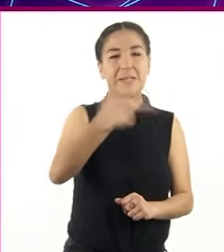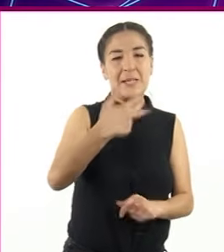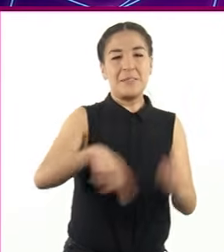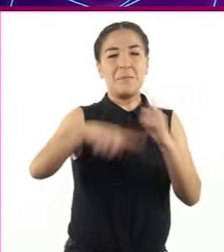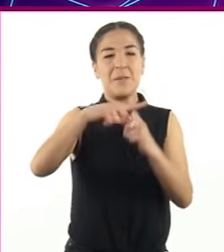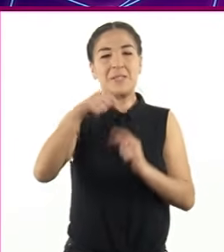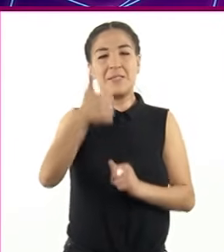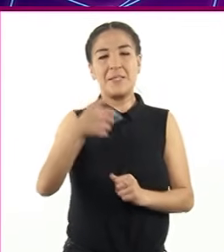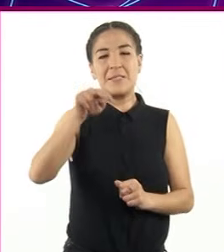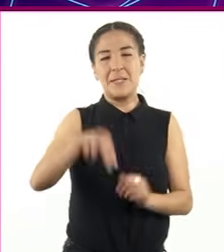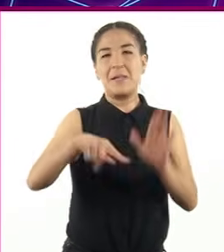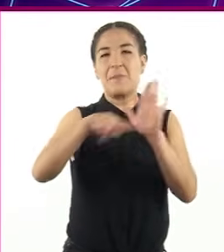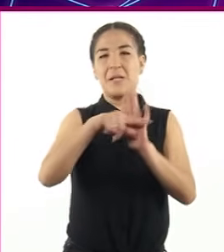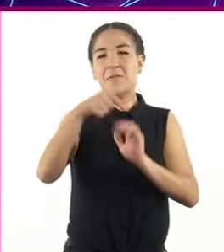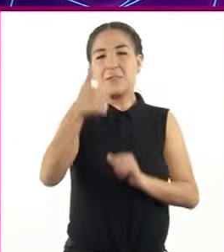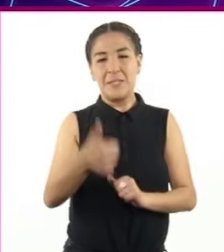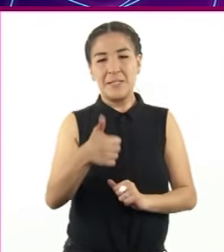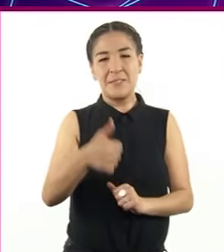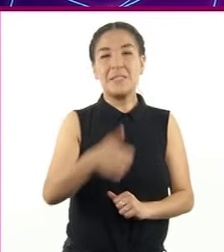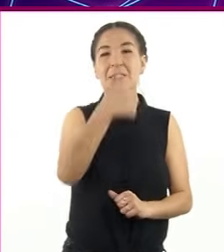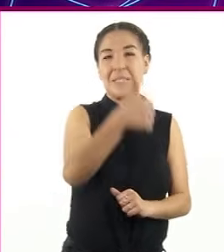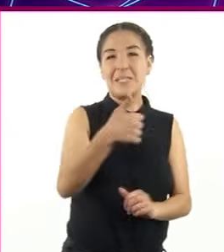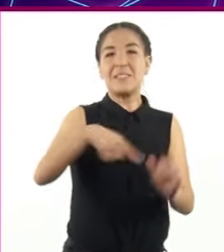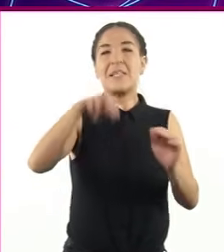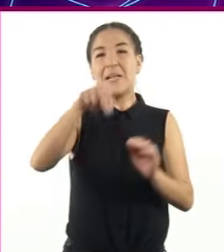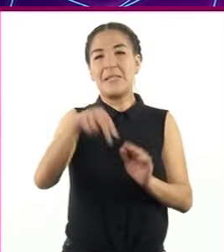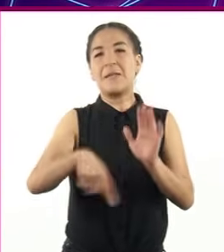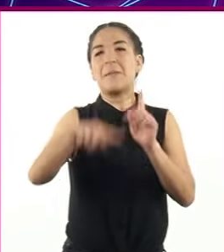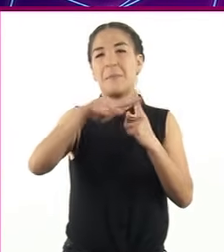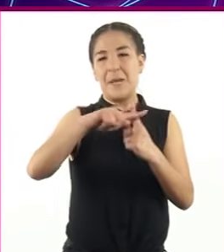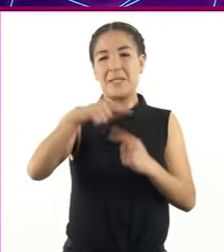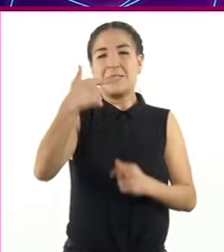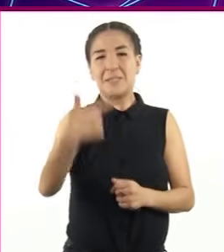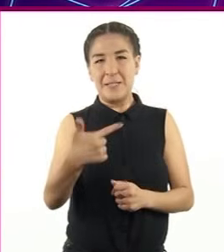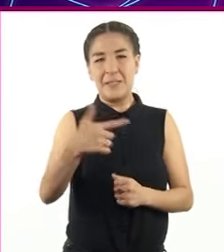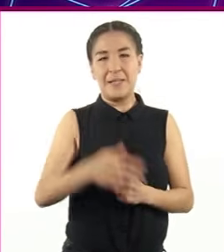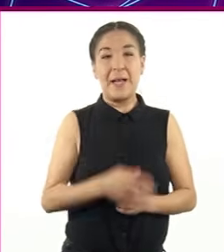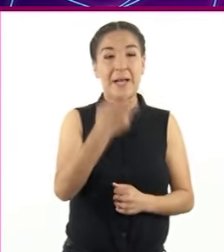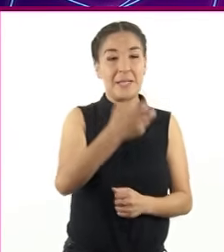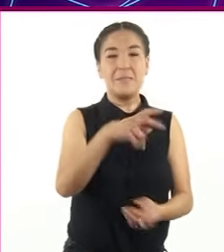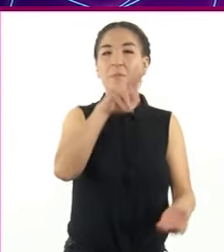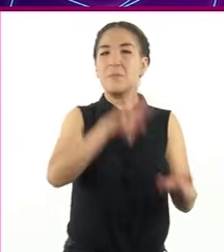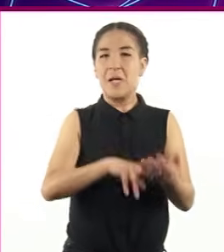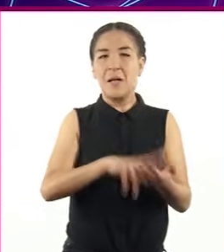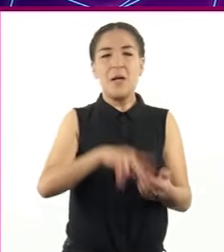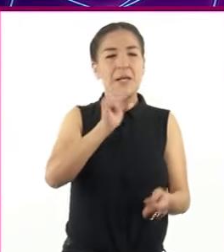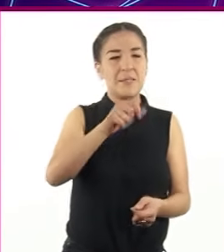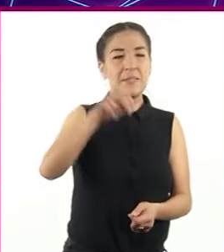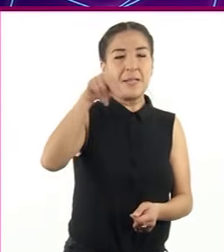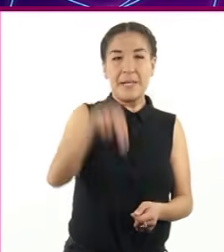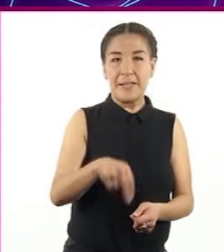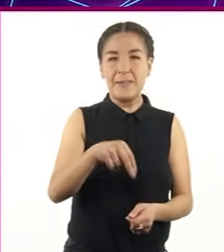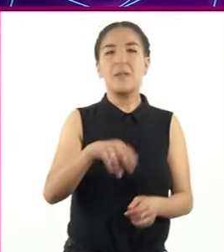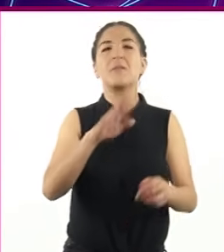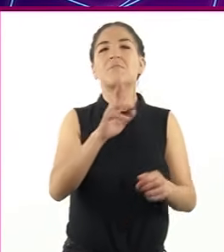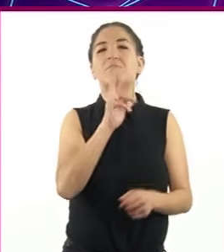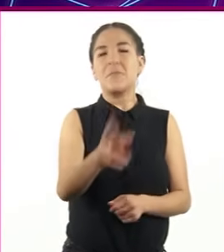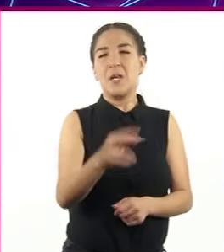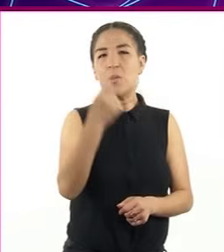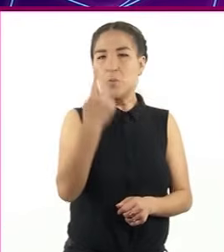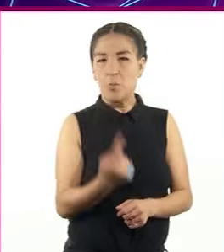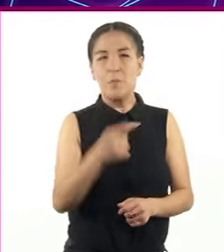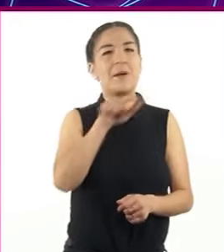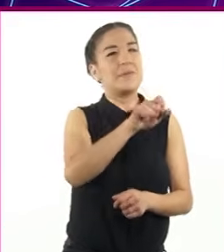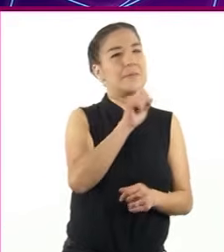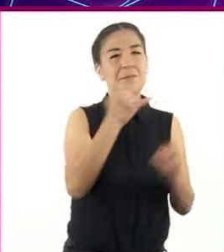y 6n más 7 son equivalentes, ya que cuando n toma el valor de 1, el resultado es 13 en las tres